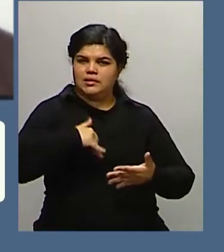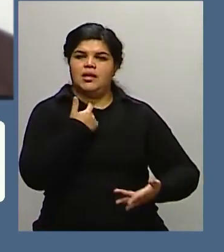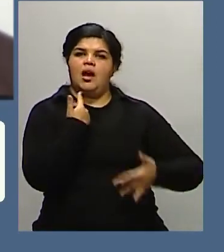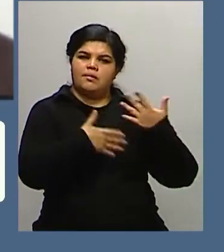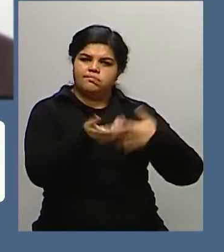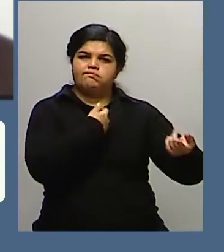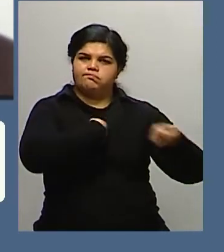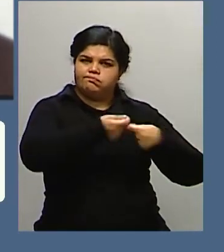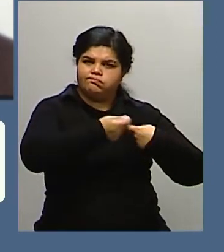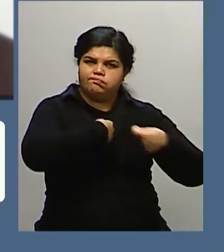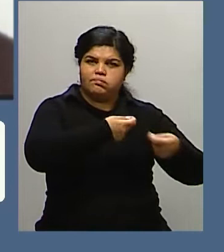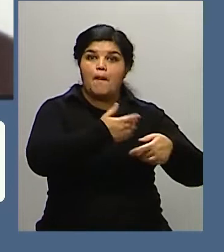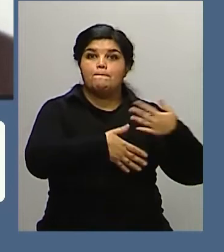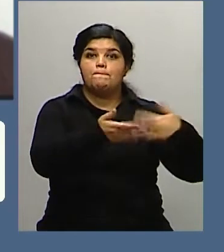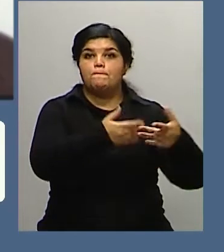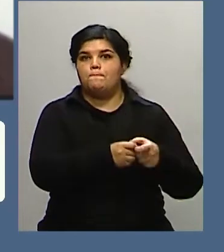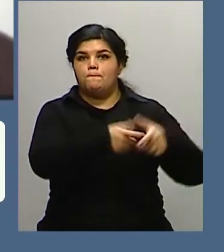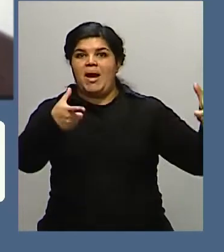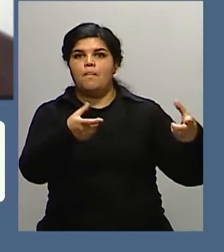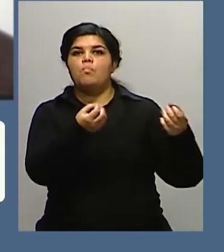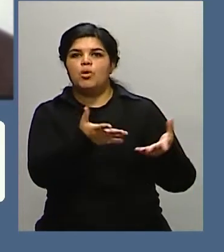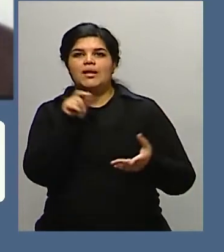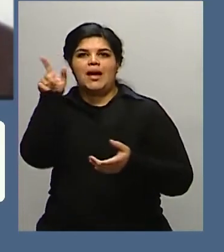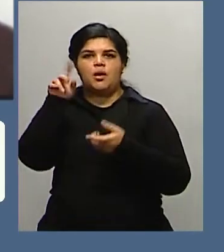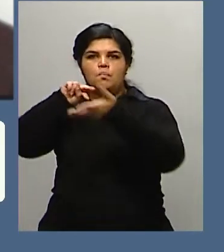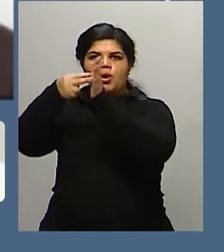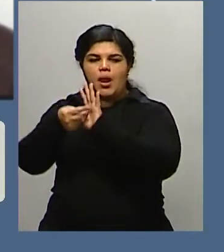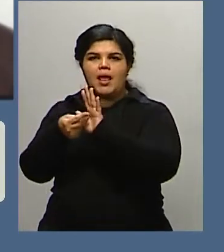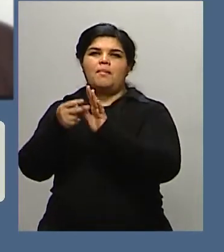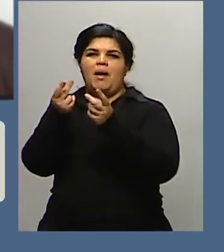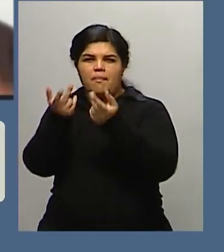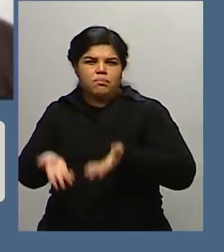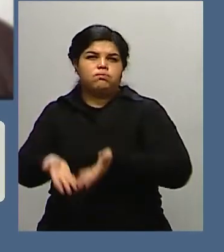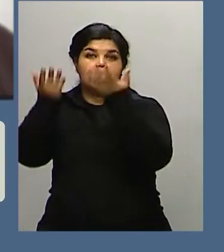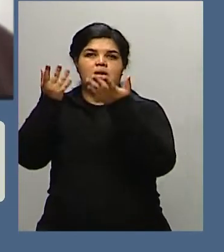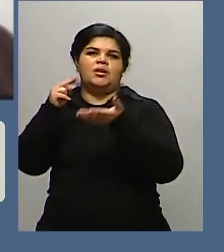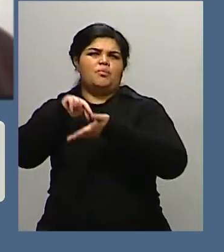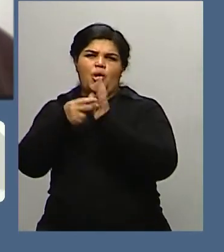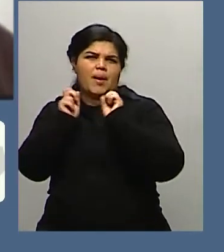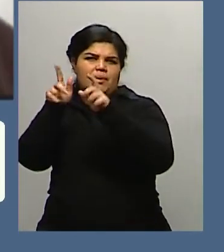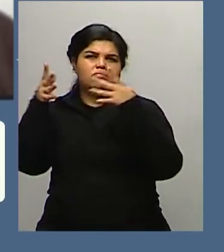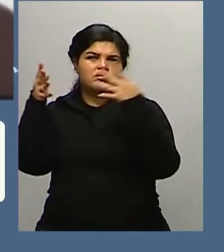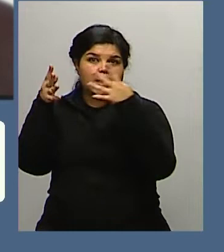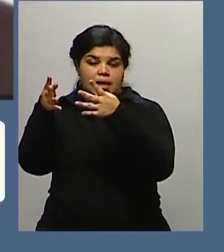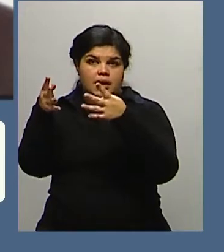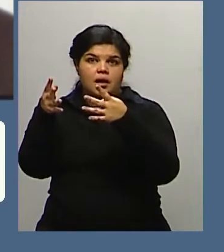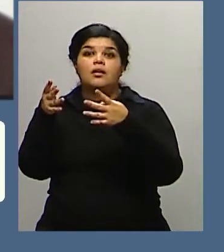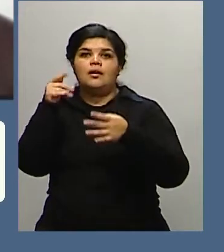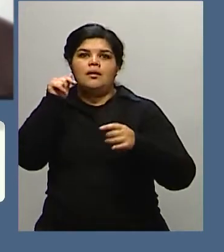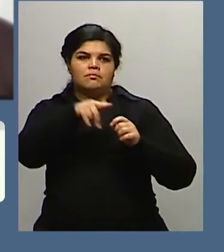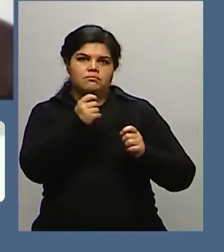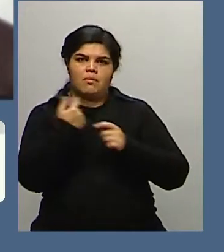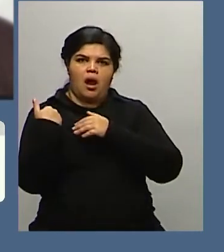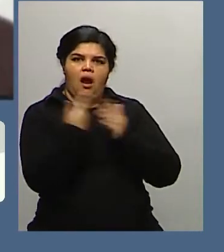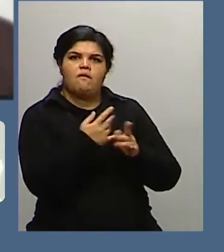internacional provocada por estos precios. Para que se den una idea, si tomáramos como referencia el 2019, te da